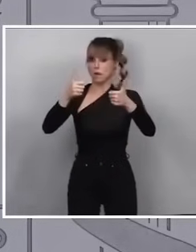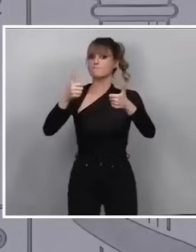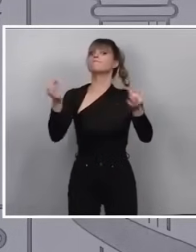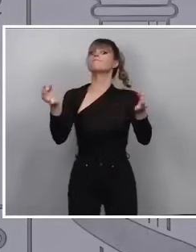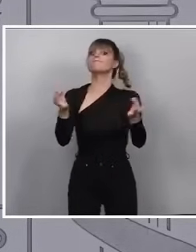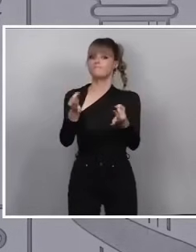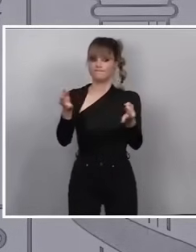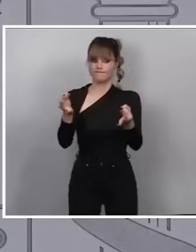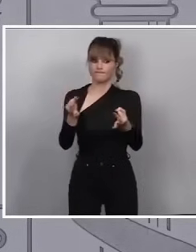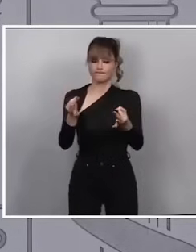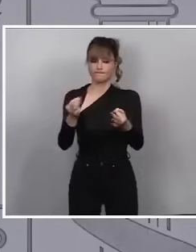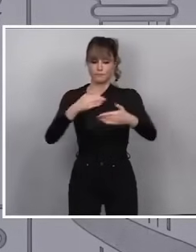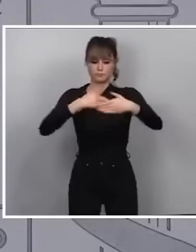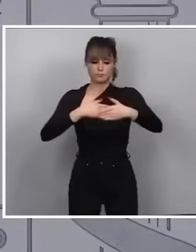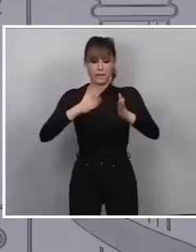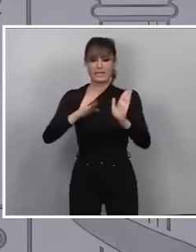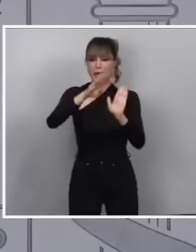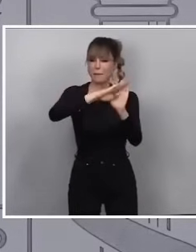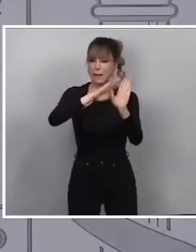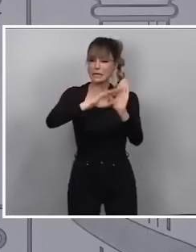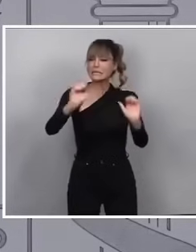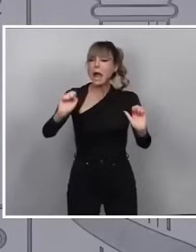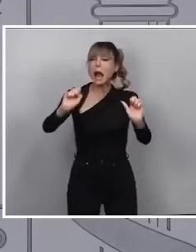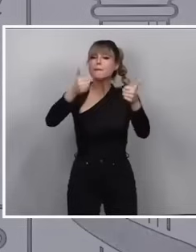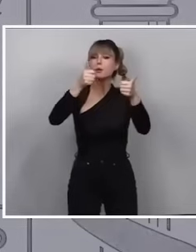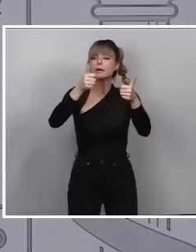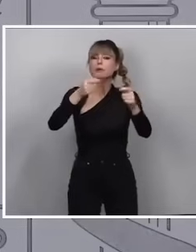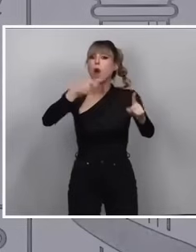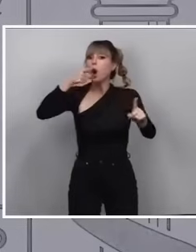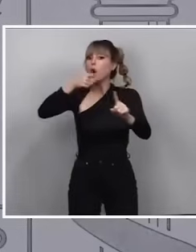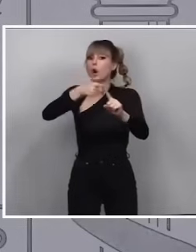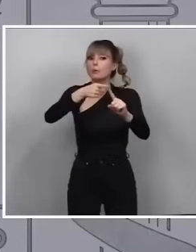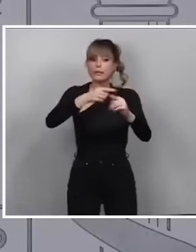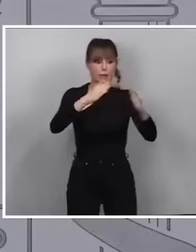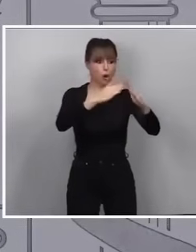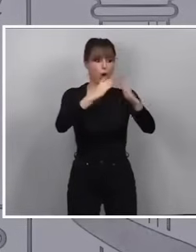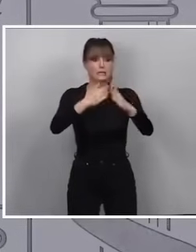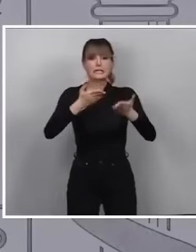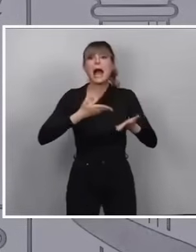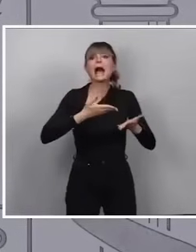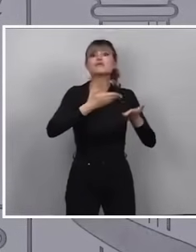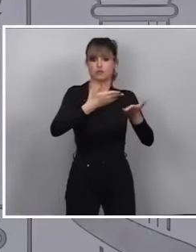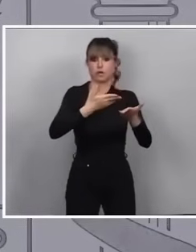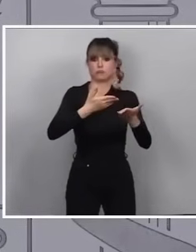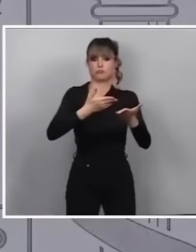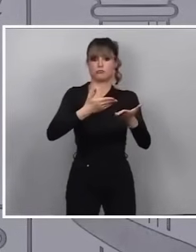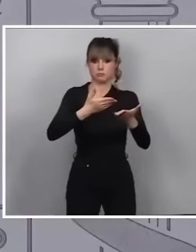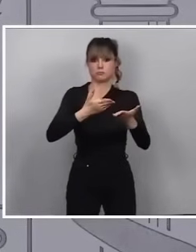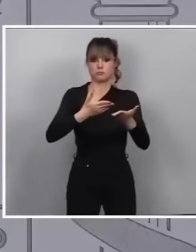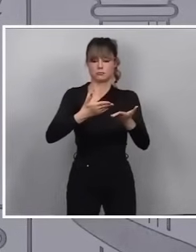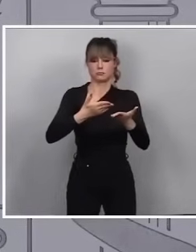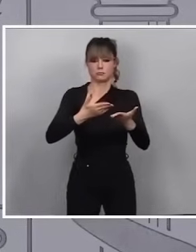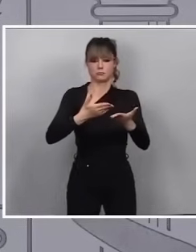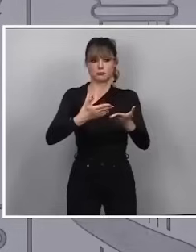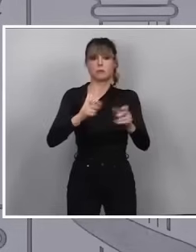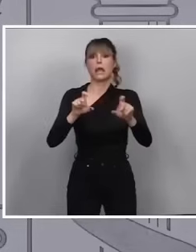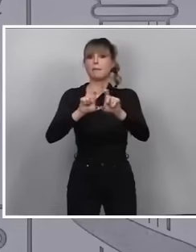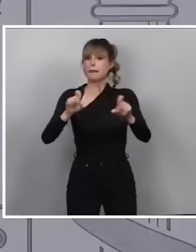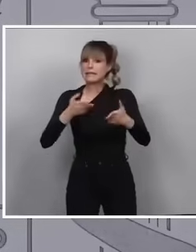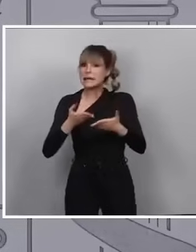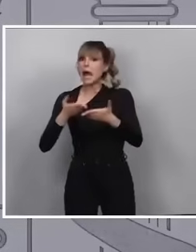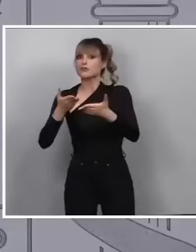importante primer paquete de medidas destinadas a ayudar a los hogares por supuesto también a las